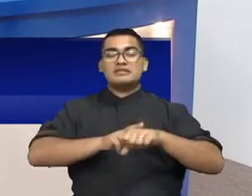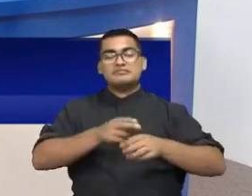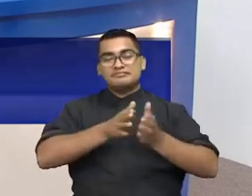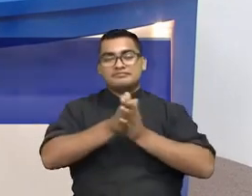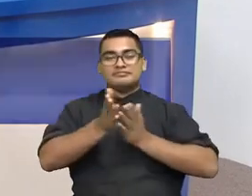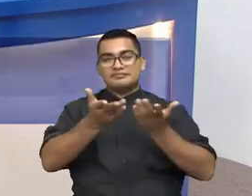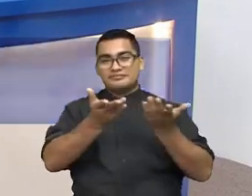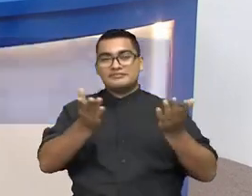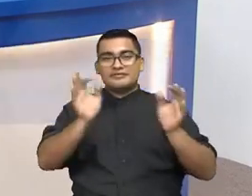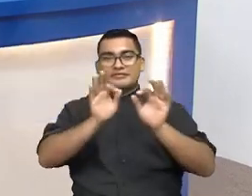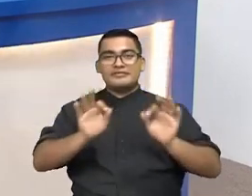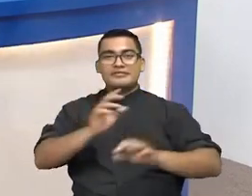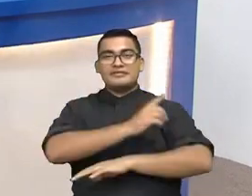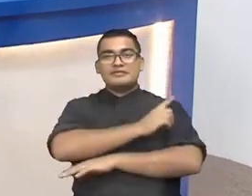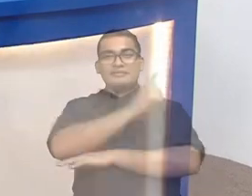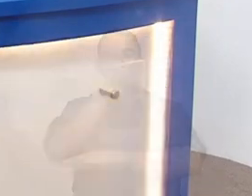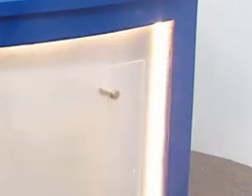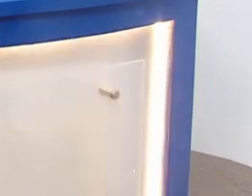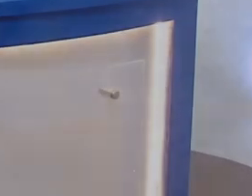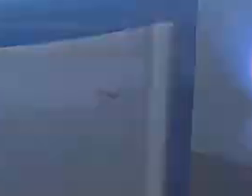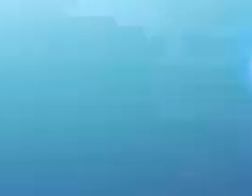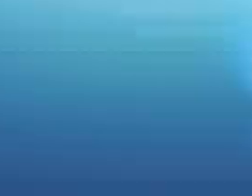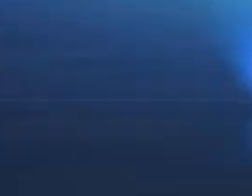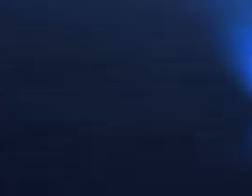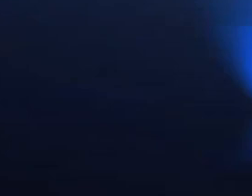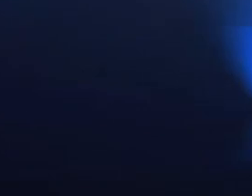deseándoles un excelente día.